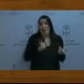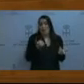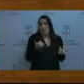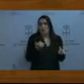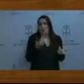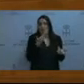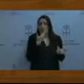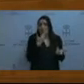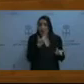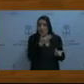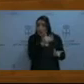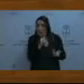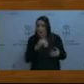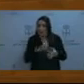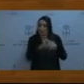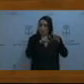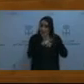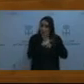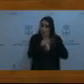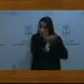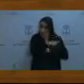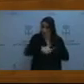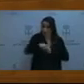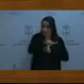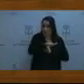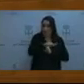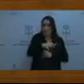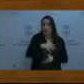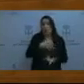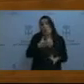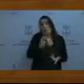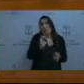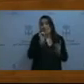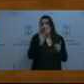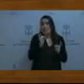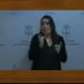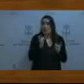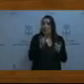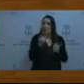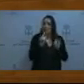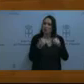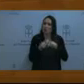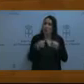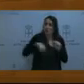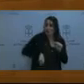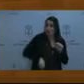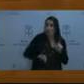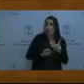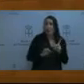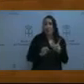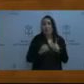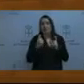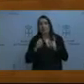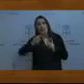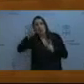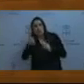conocimiento que se tiene de los recursos del mismo, bien profesionalizando algunos o incluso iniciando otros.